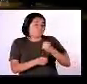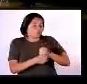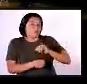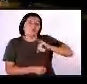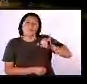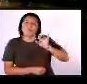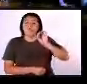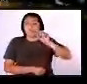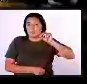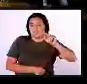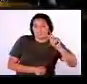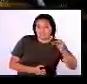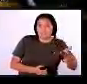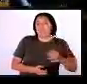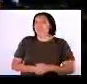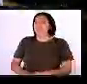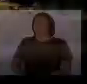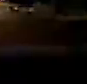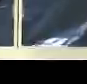Jonathan con los chicos.